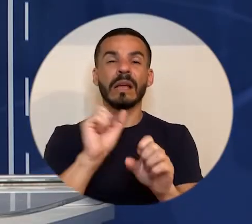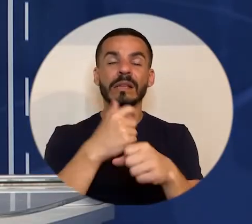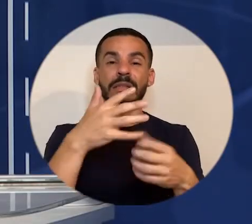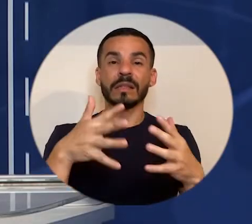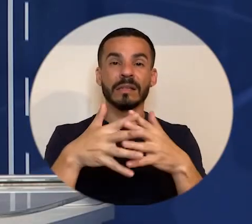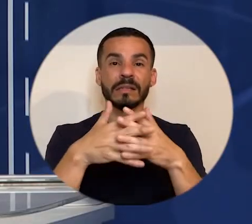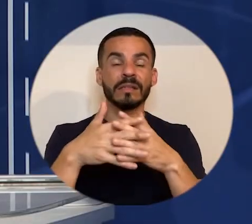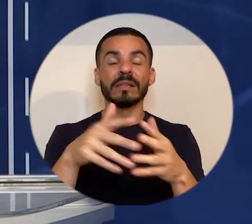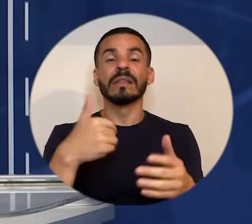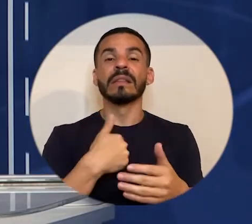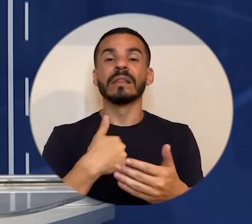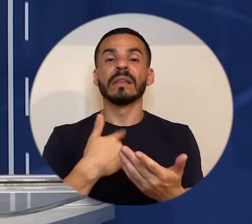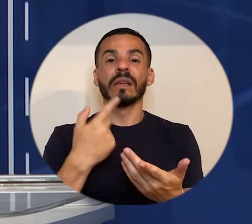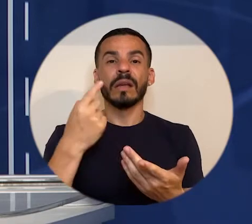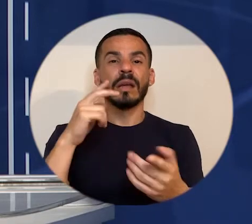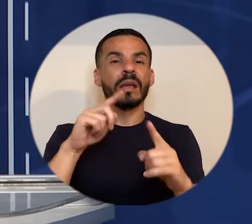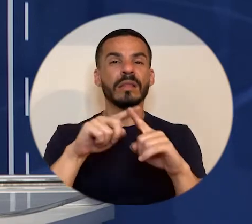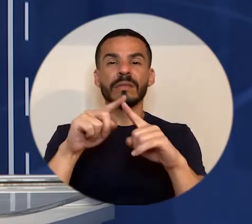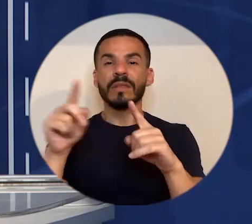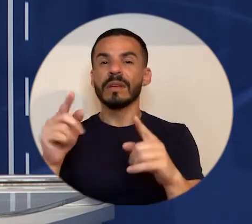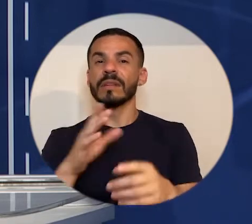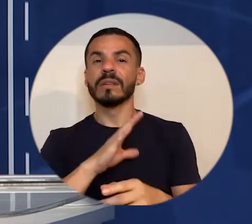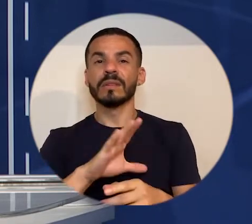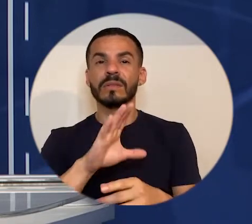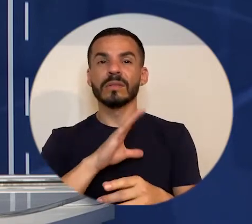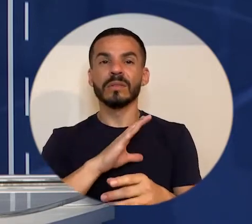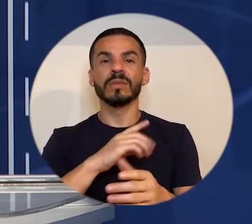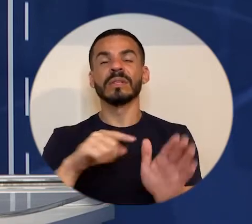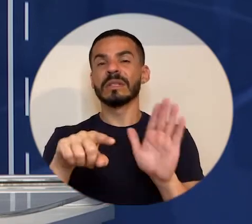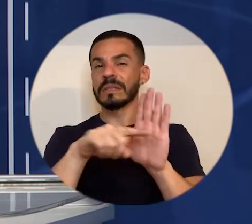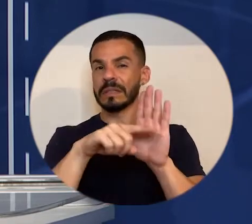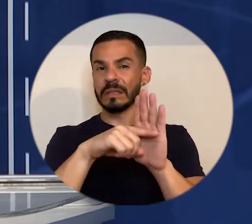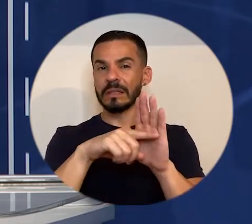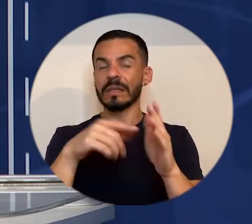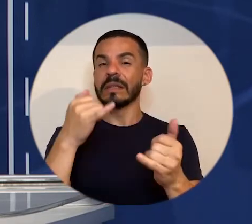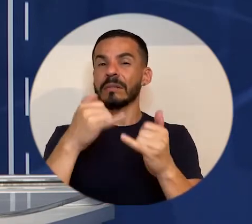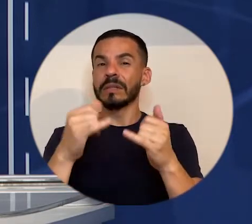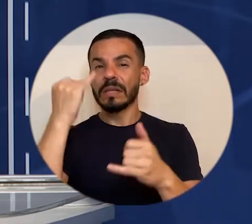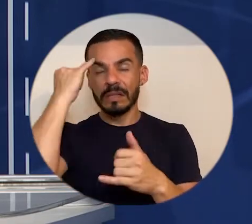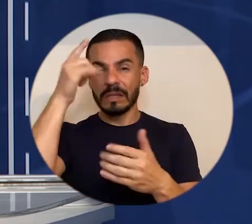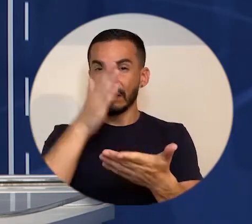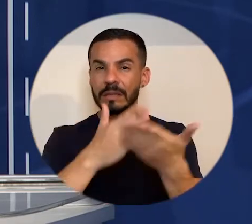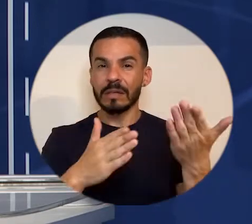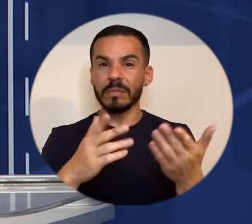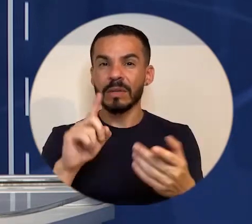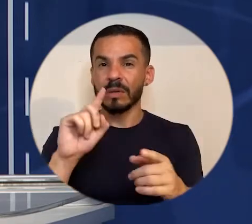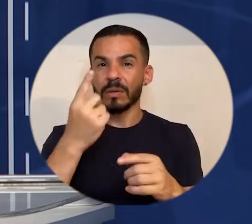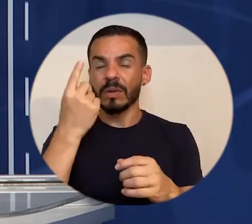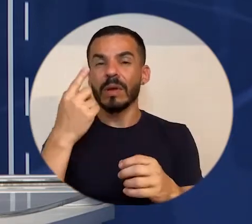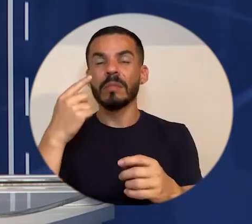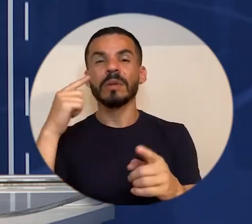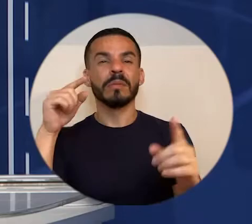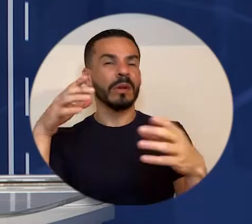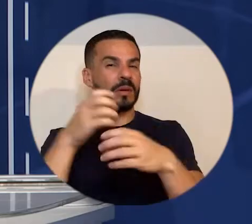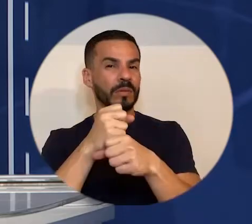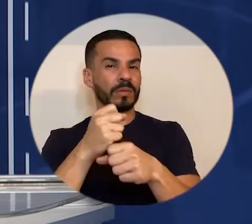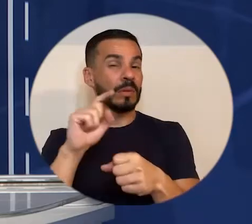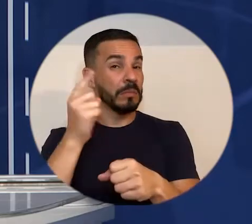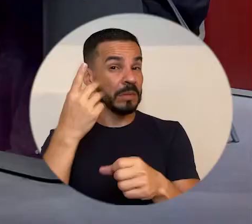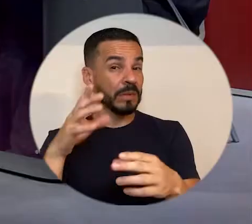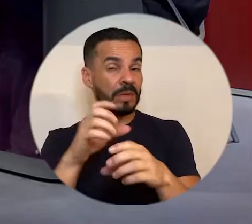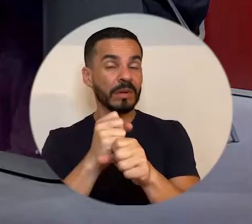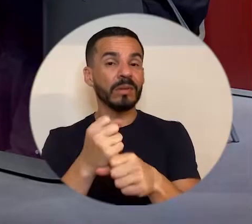hace que Estados Unidos tenga una serie de condiciones negativas. Y quisiera cerrar la idea en esta parte, como una primera